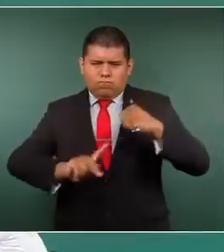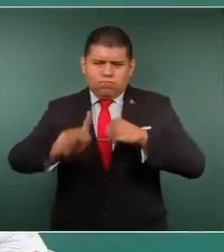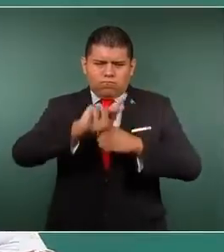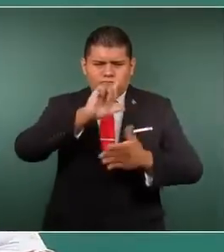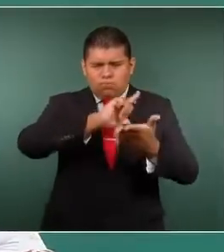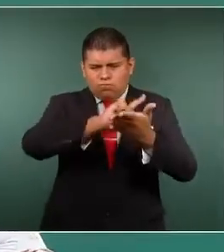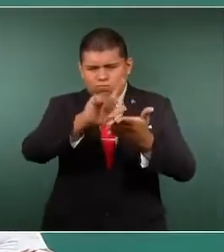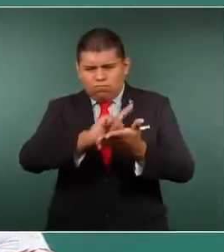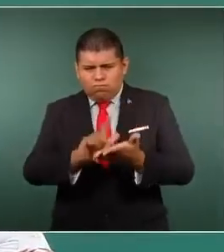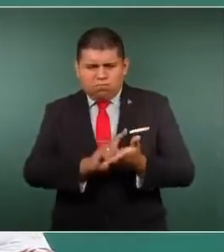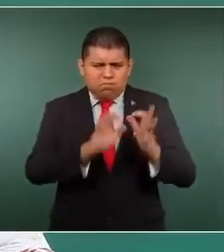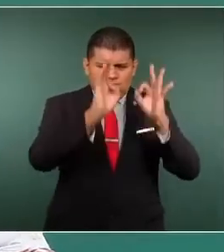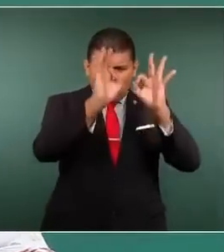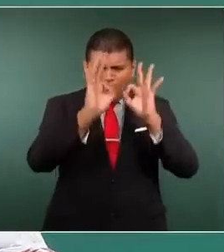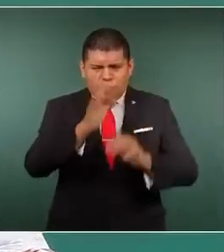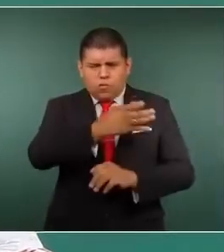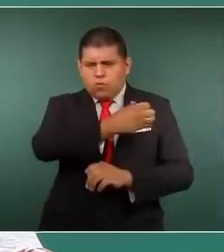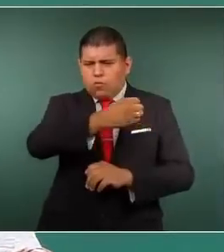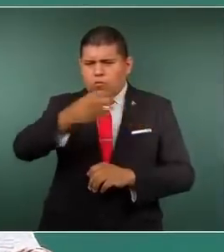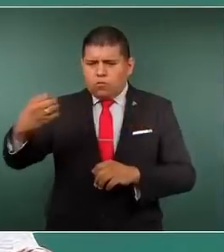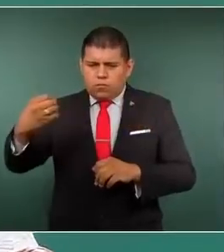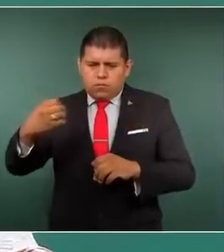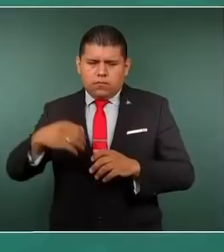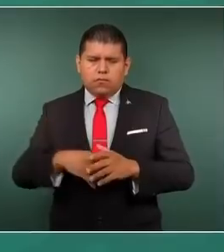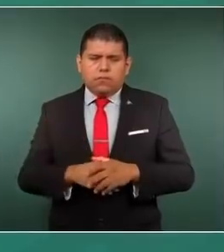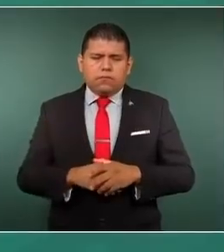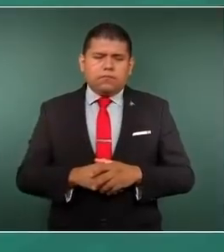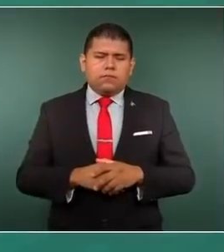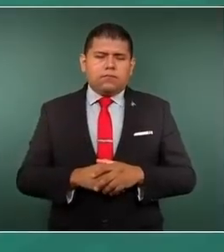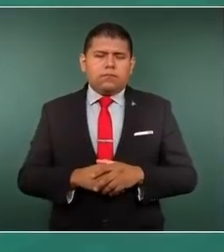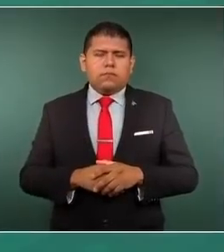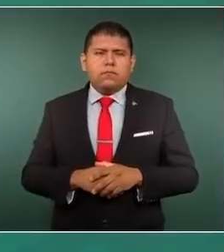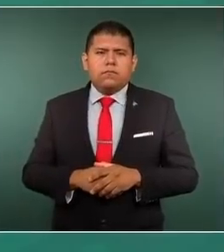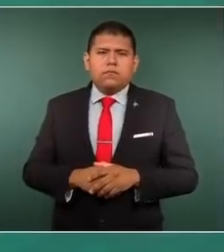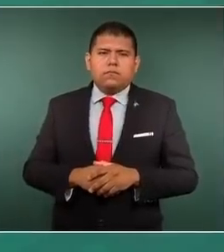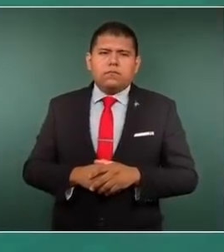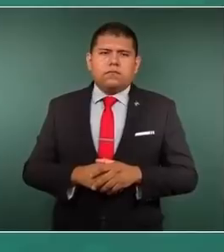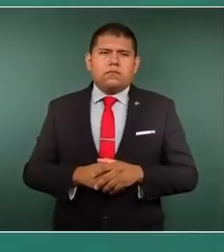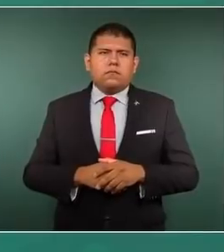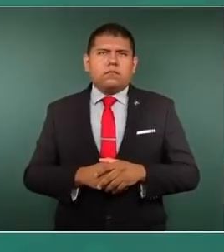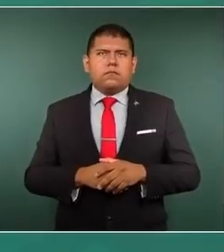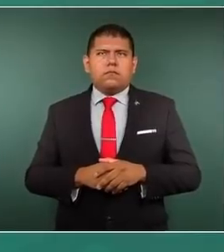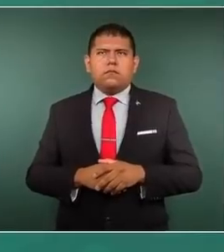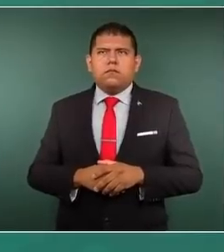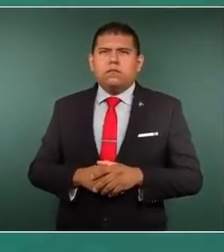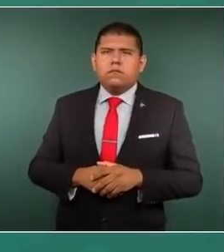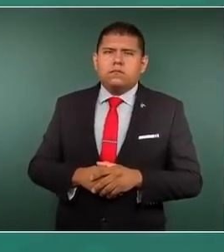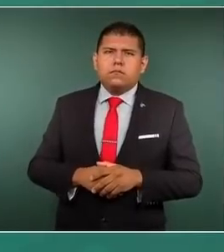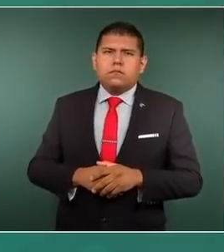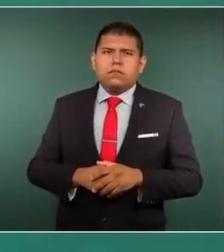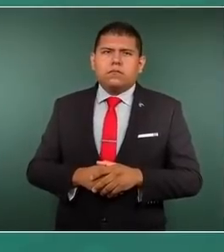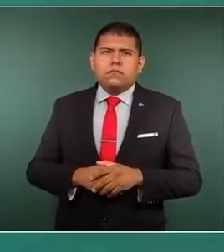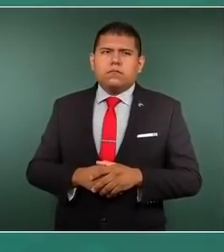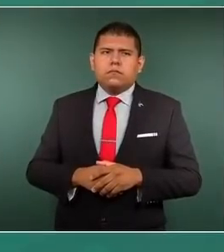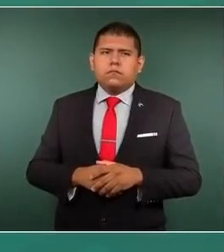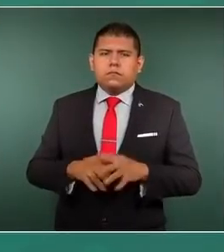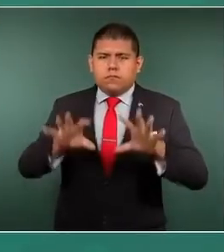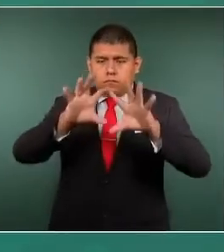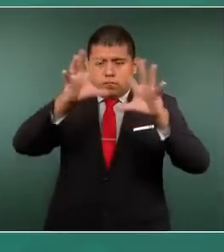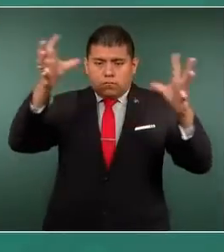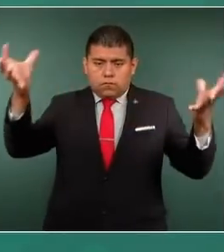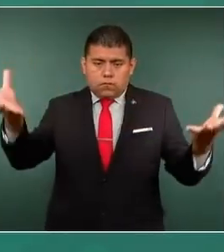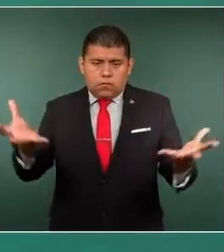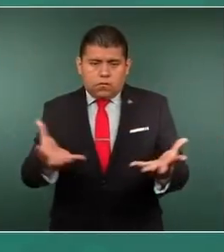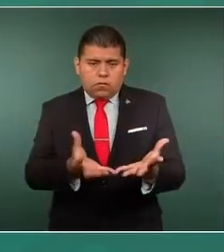mucho en el mundo ya es distinta a la imagen